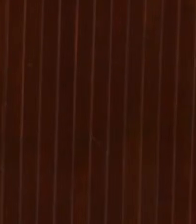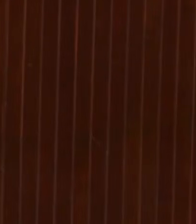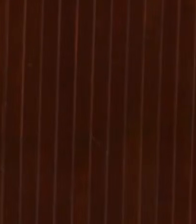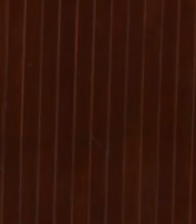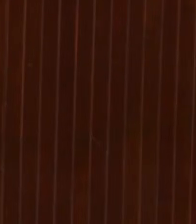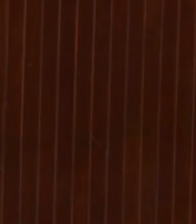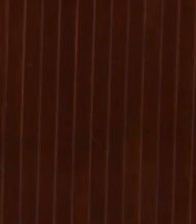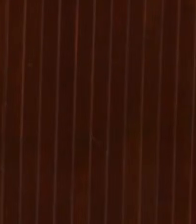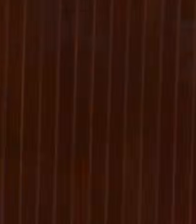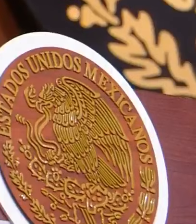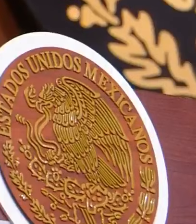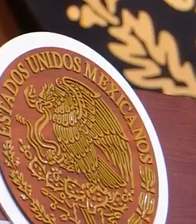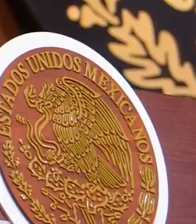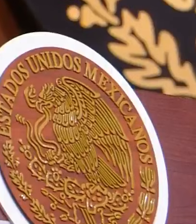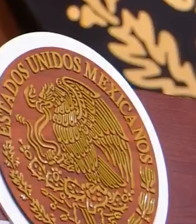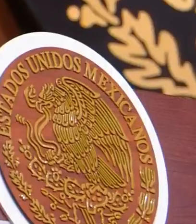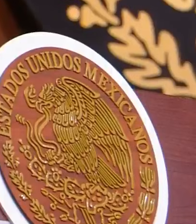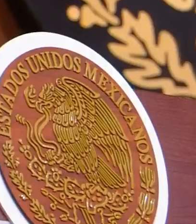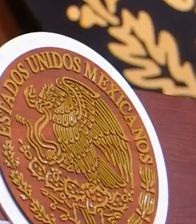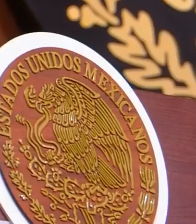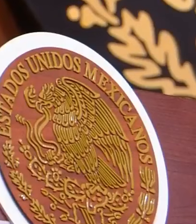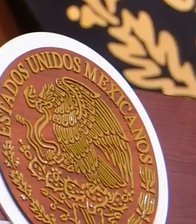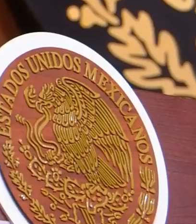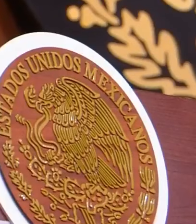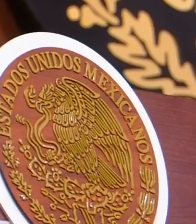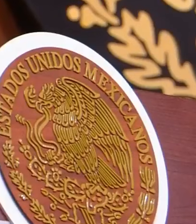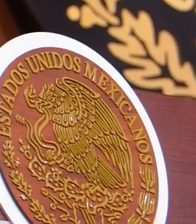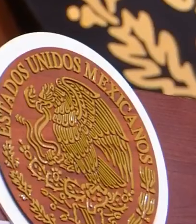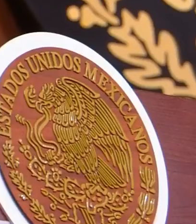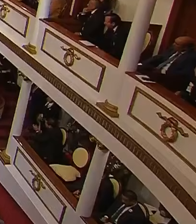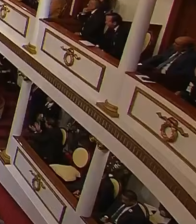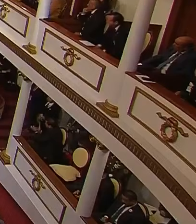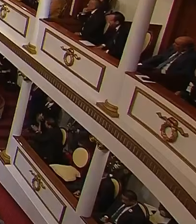Reconocer los programas de bienestar como derechos constitucionales.